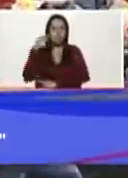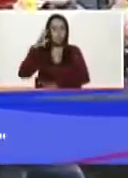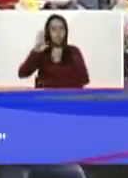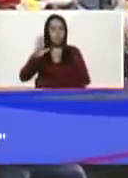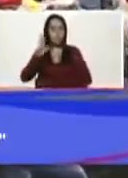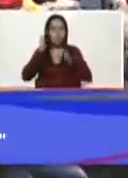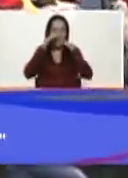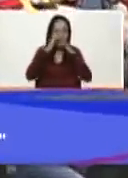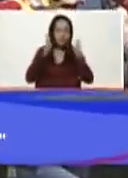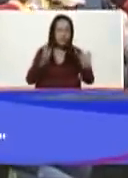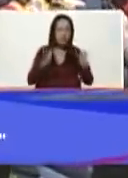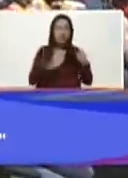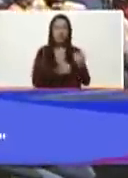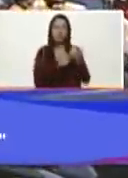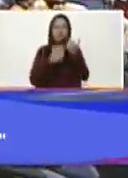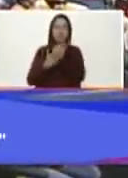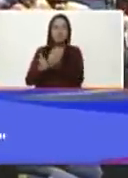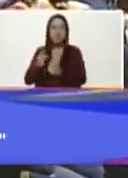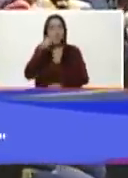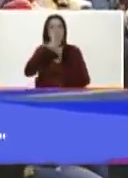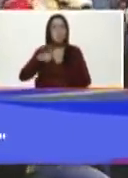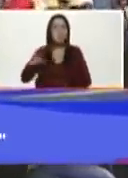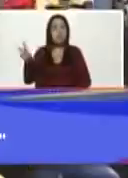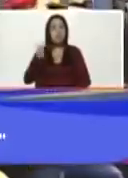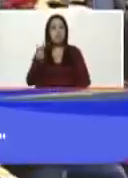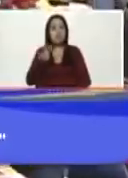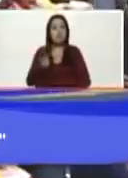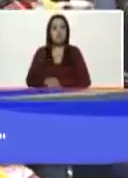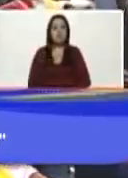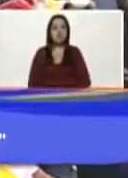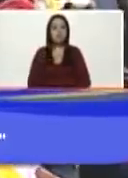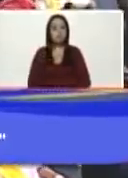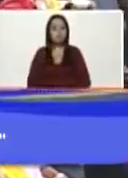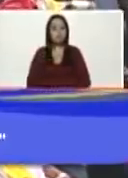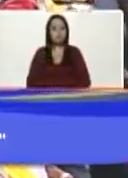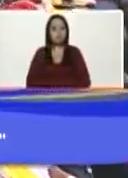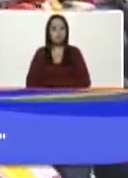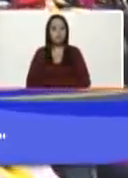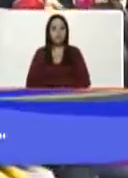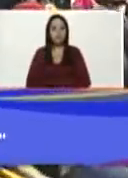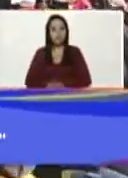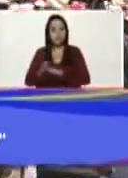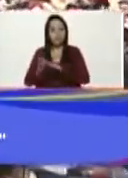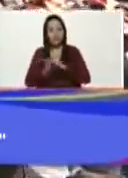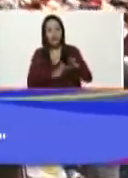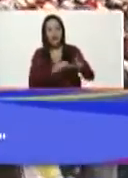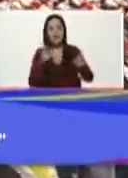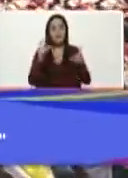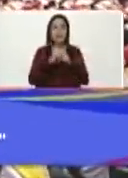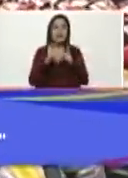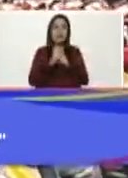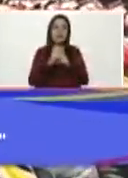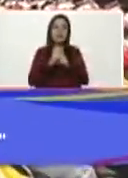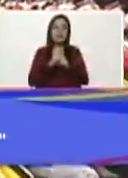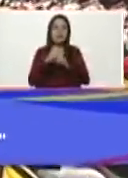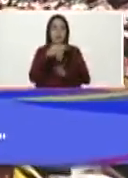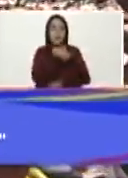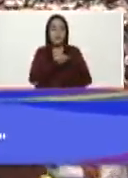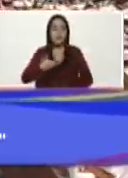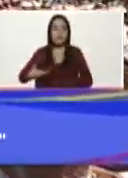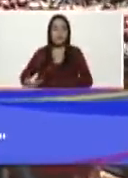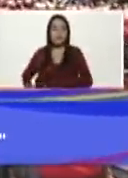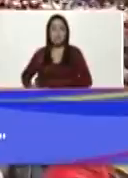población venezolana más allá de las condiciones socioeconómicas. Palabras del ciudadano Nicolás Maduro Moros,